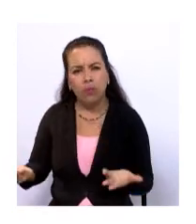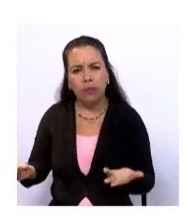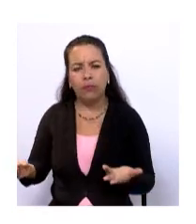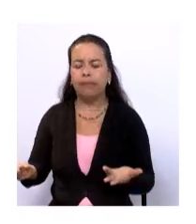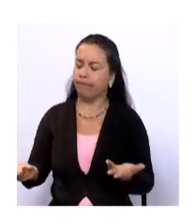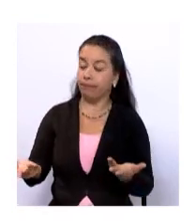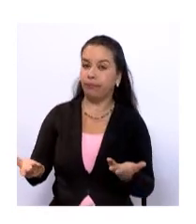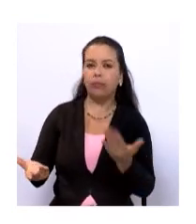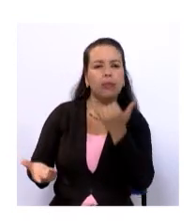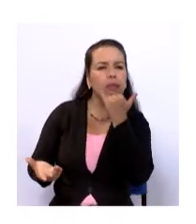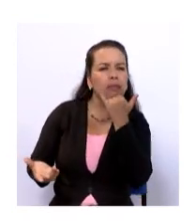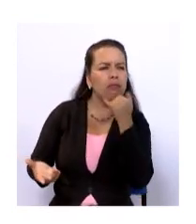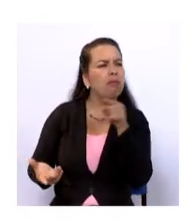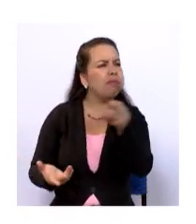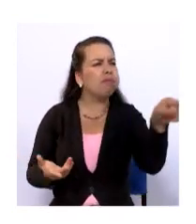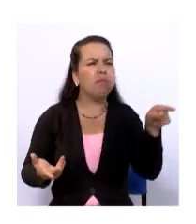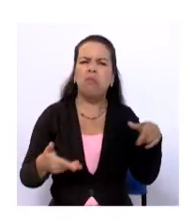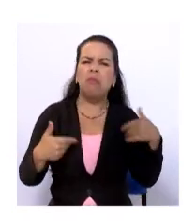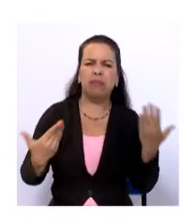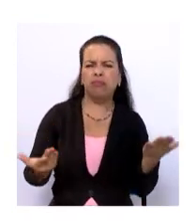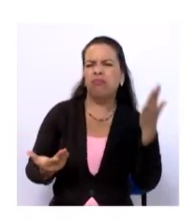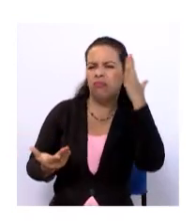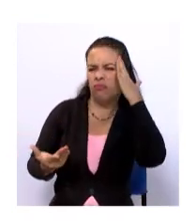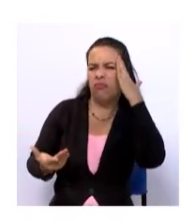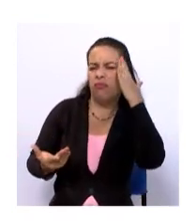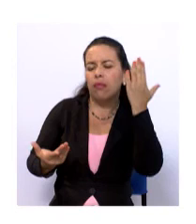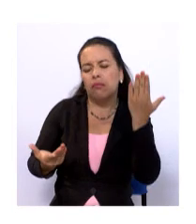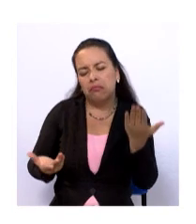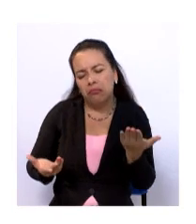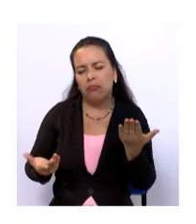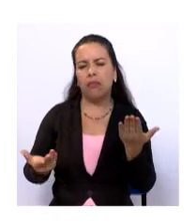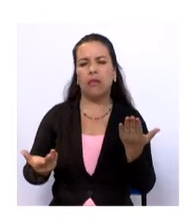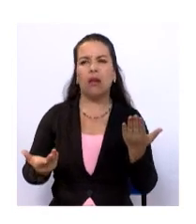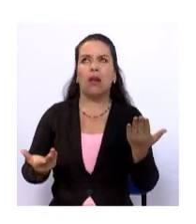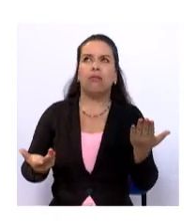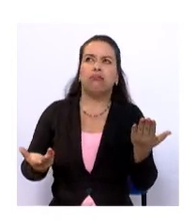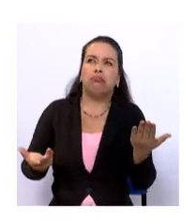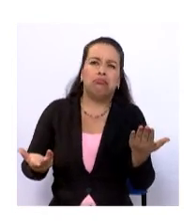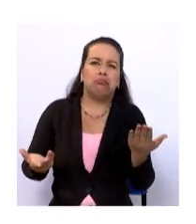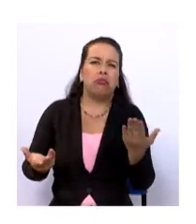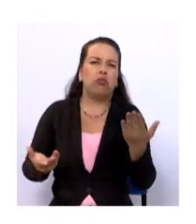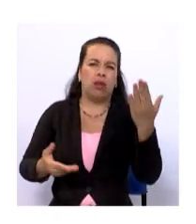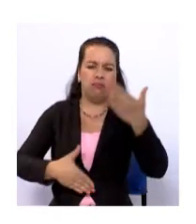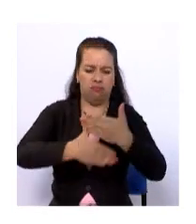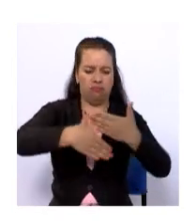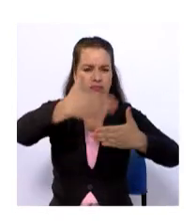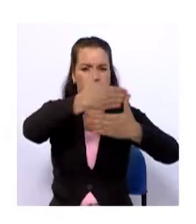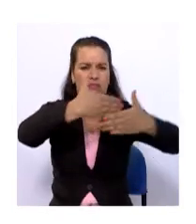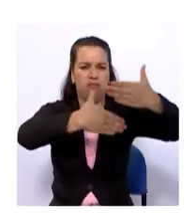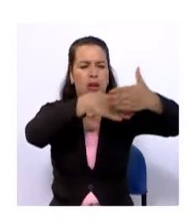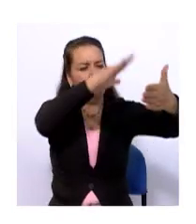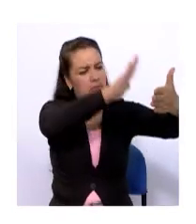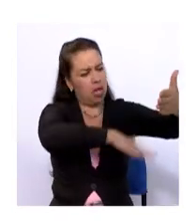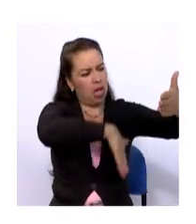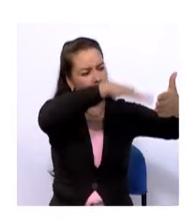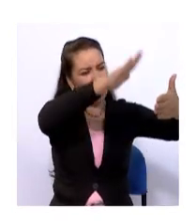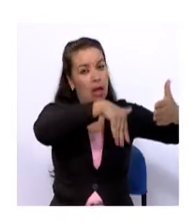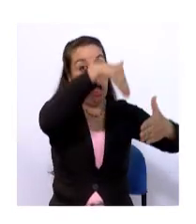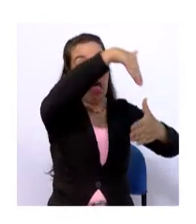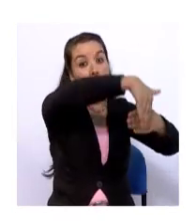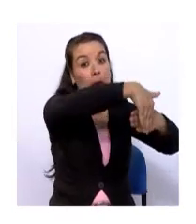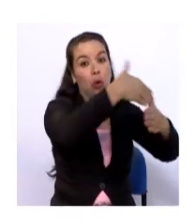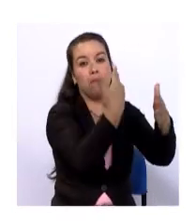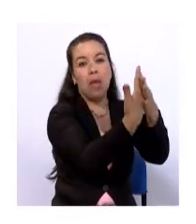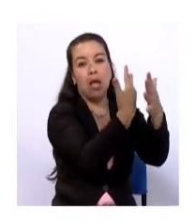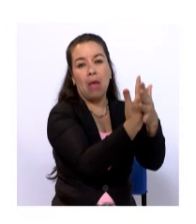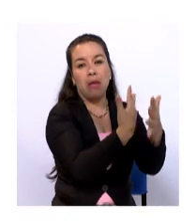en estos casos que obviamente es como cuando usted pinta una una pared que tiene humedad pues la pintó y